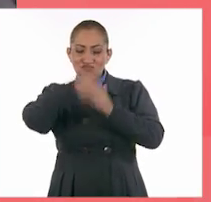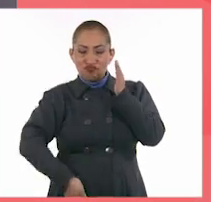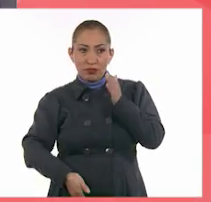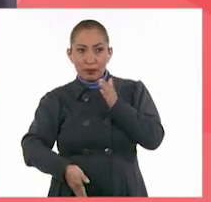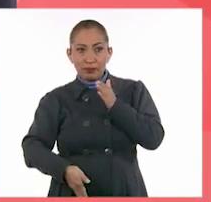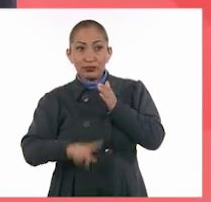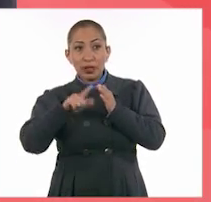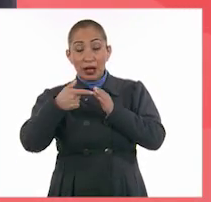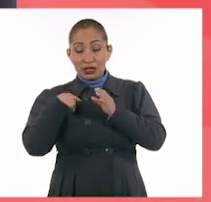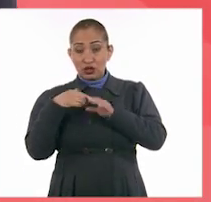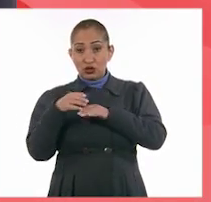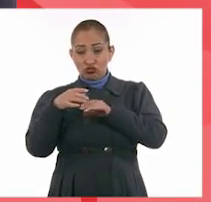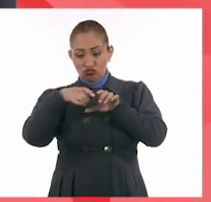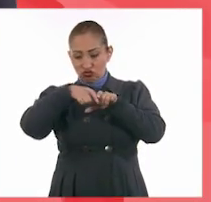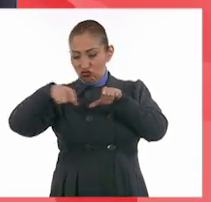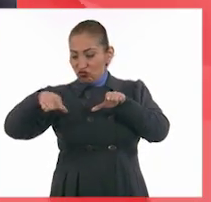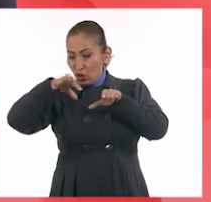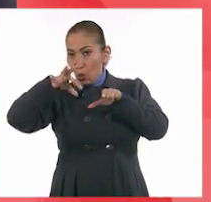luego la cola.